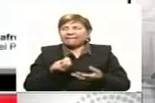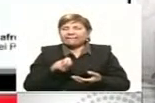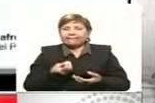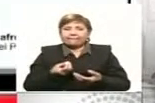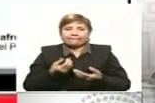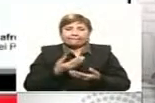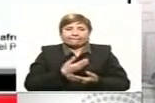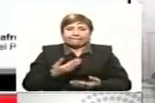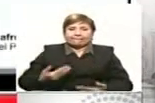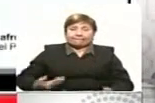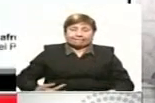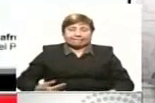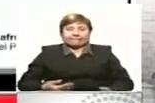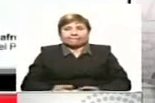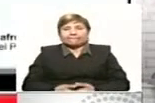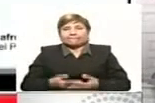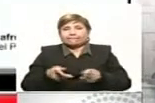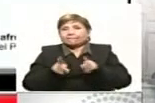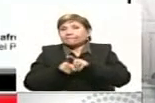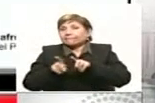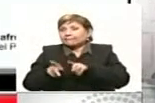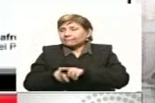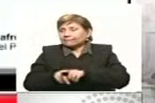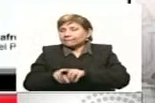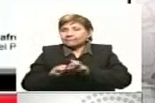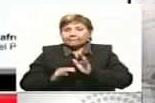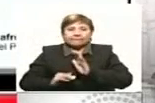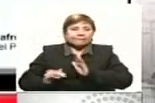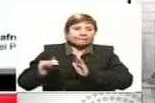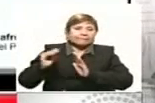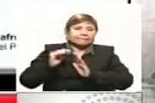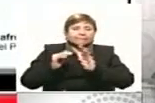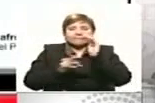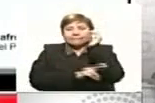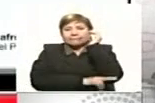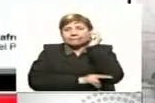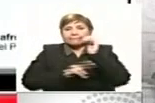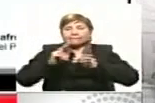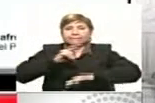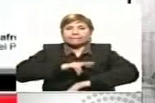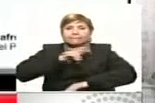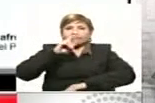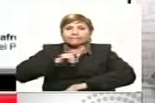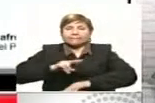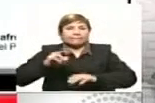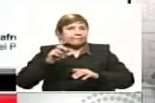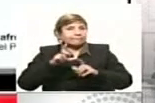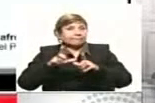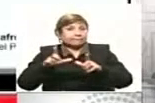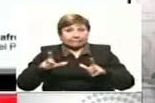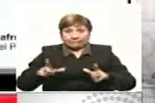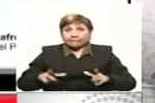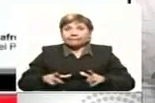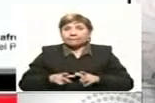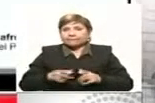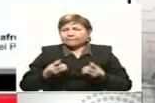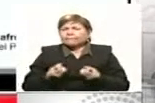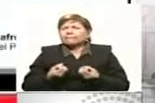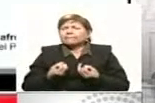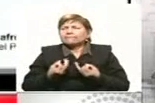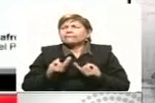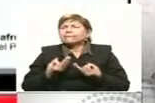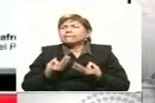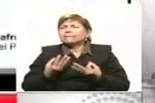niveles de gobierno, tanto a nivel nacional, regional y gobiernos locales, cuánto es que